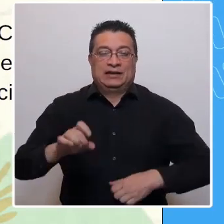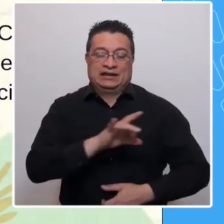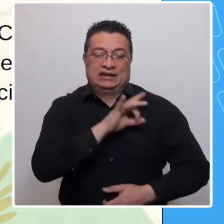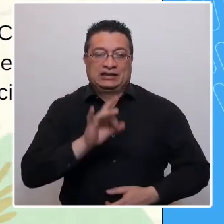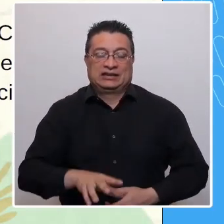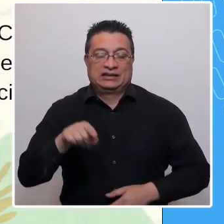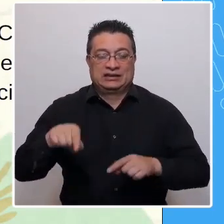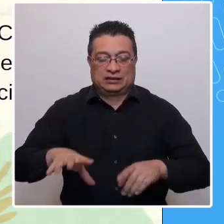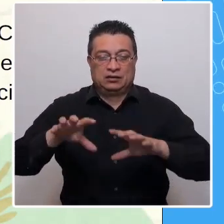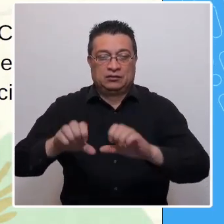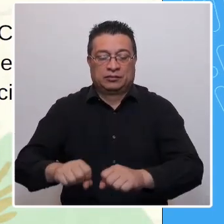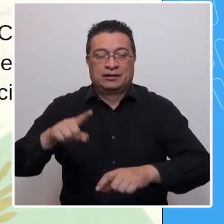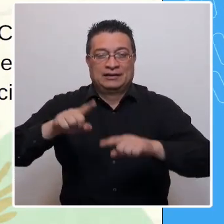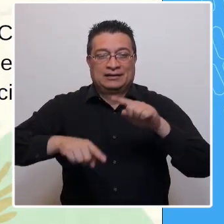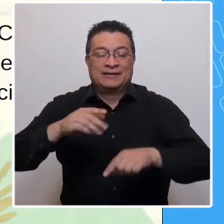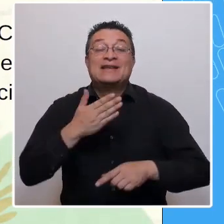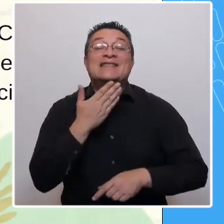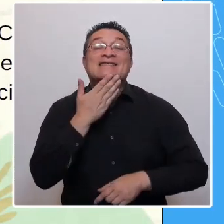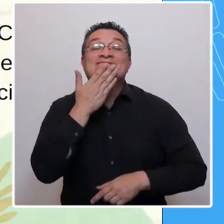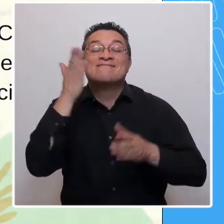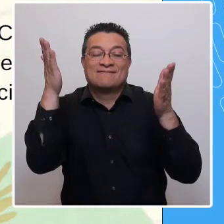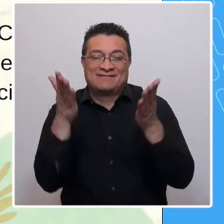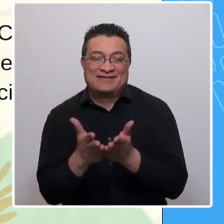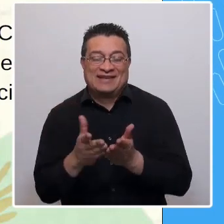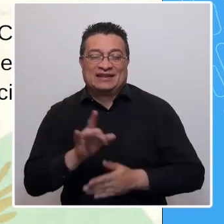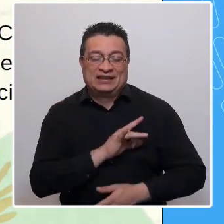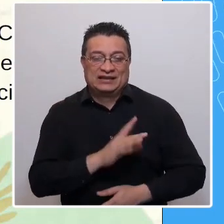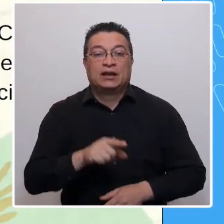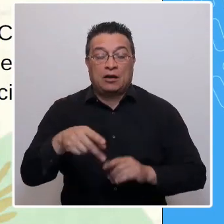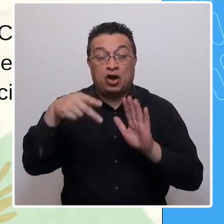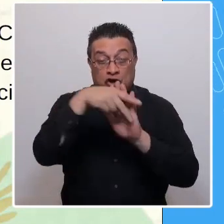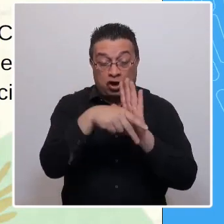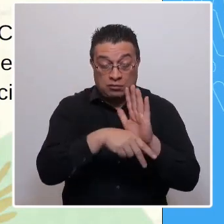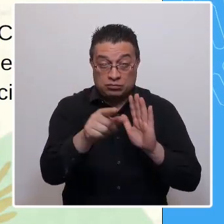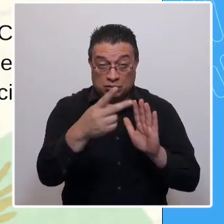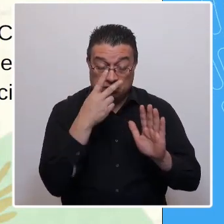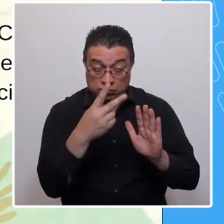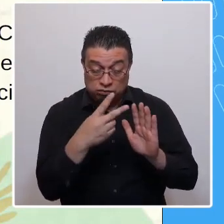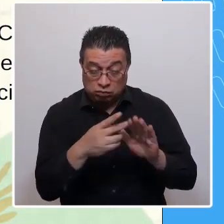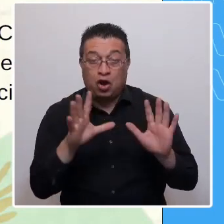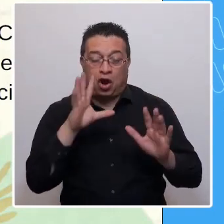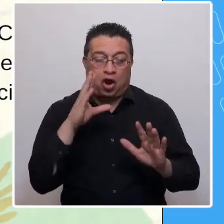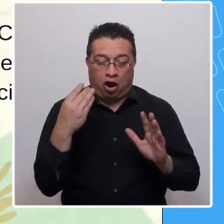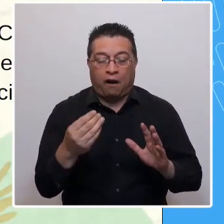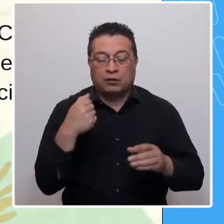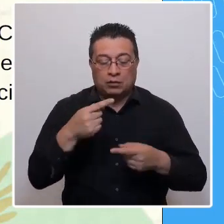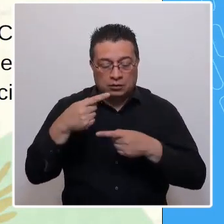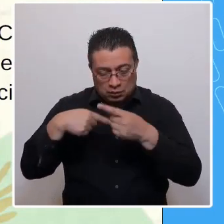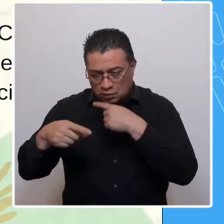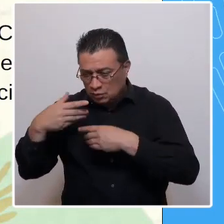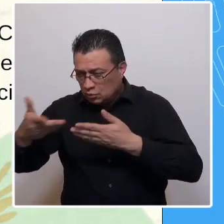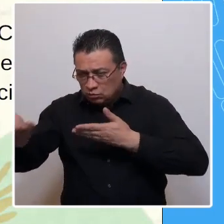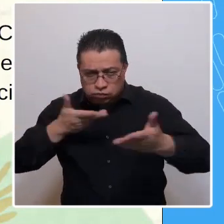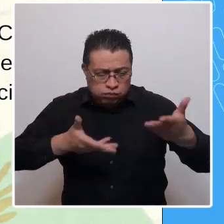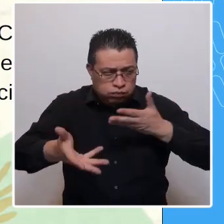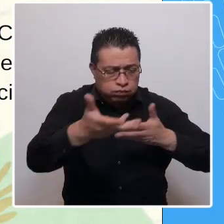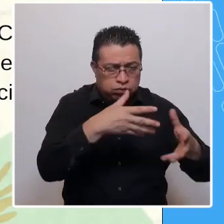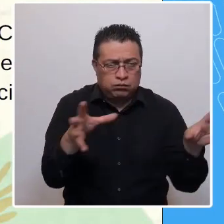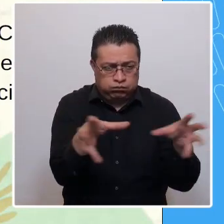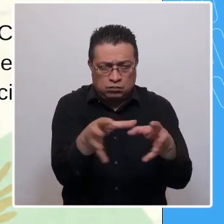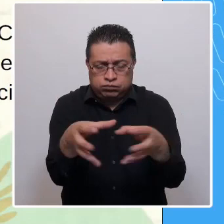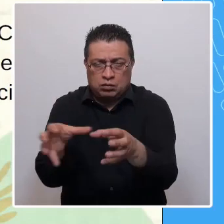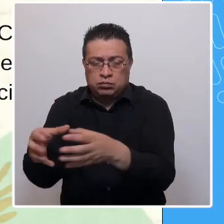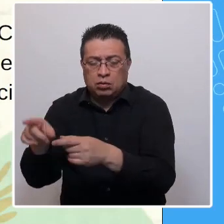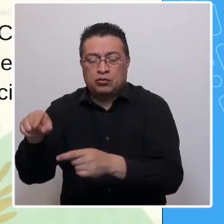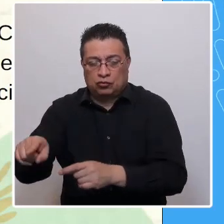al territorio chileno antártico. Esta norma y muchas de las normas que ustedes verán fueron, por supuesto, retroalimentadas con muchas organizaciones. Una organización clave